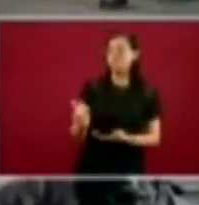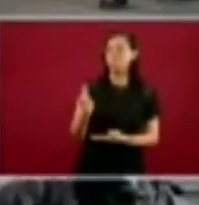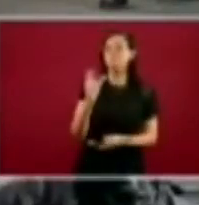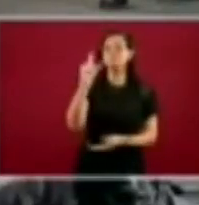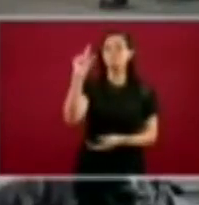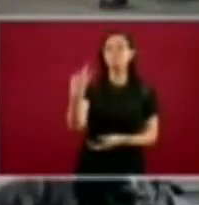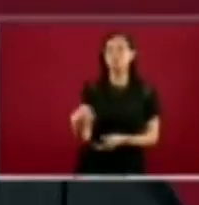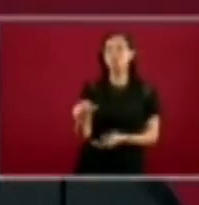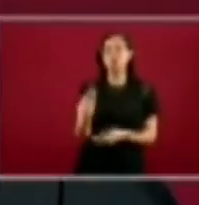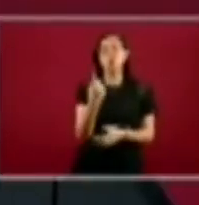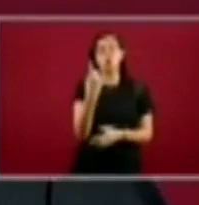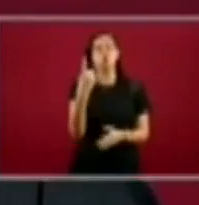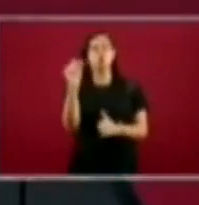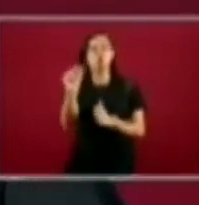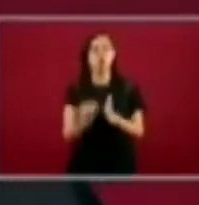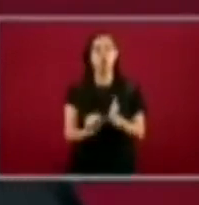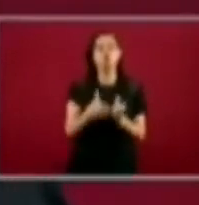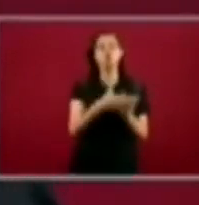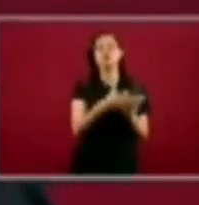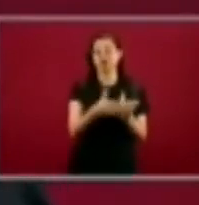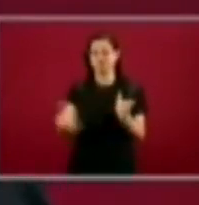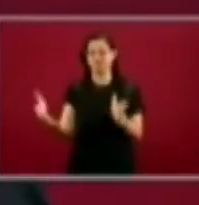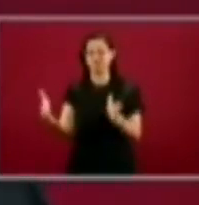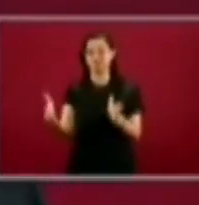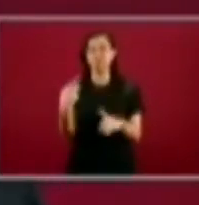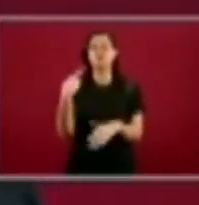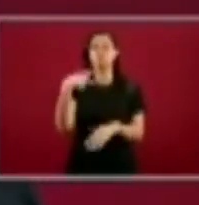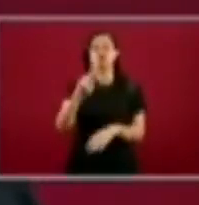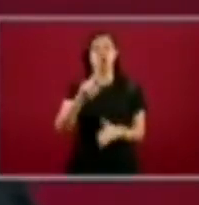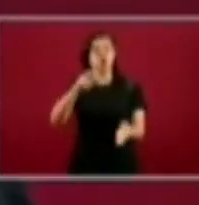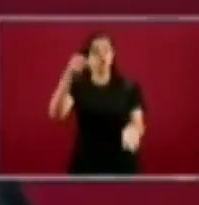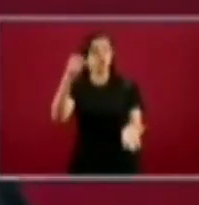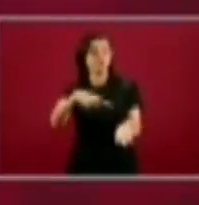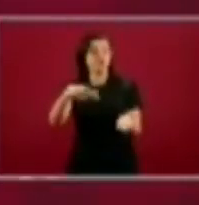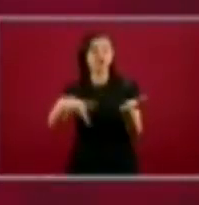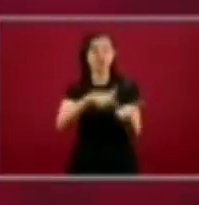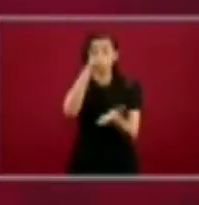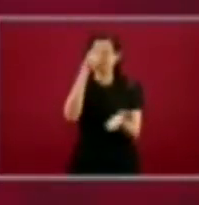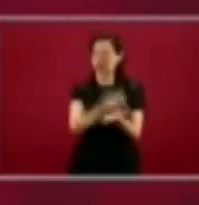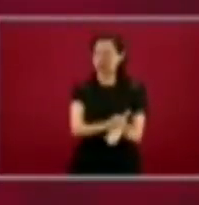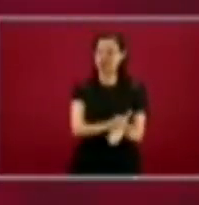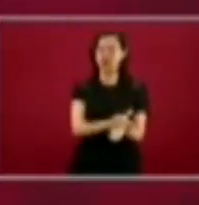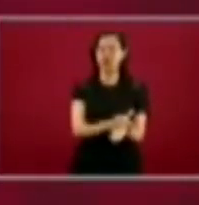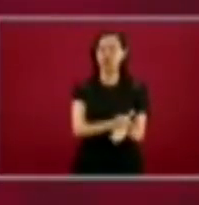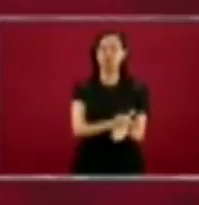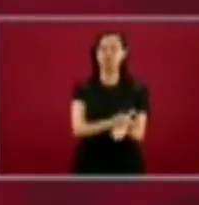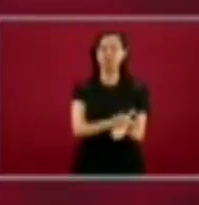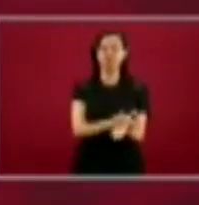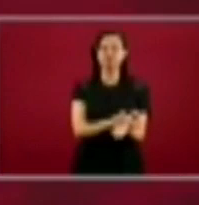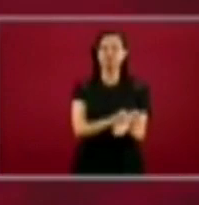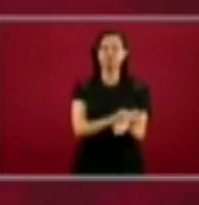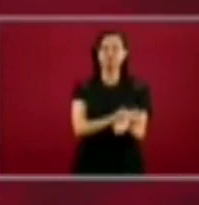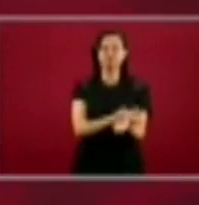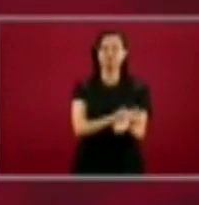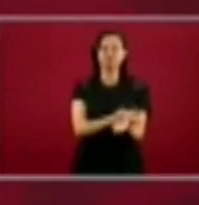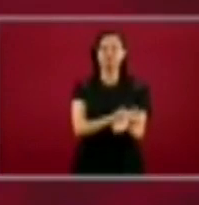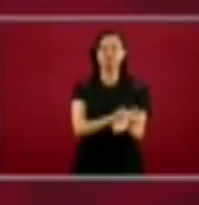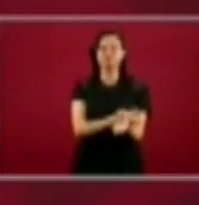mínimo durante un mes pero hay en la misma ley será el trabajo